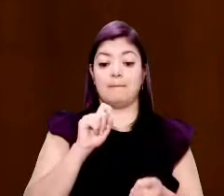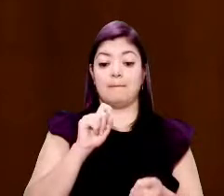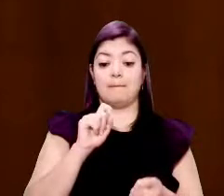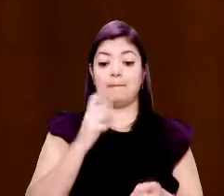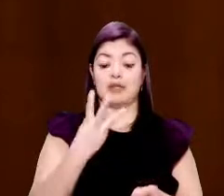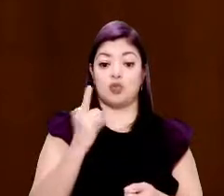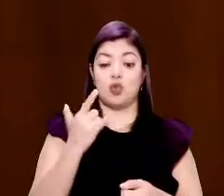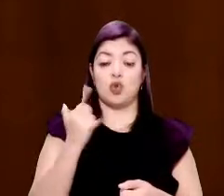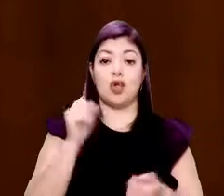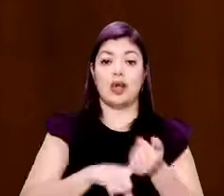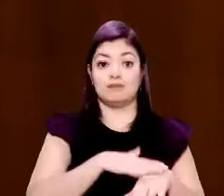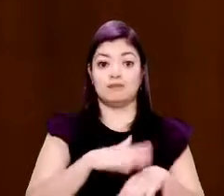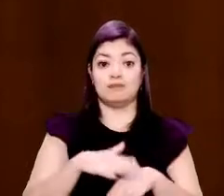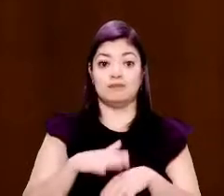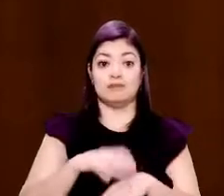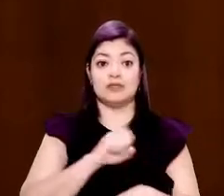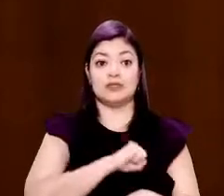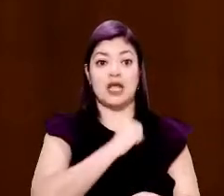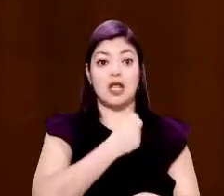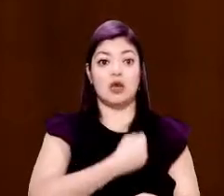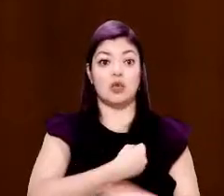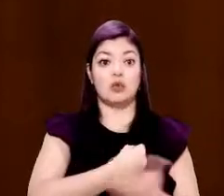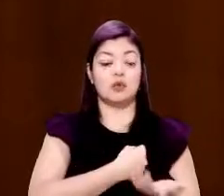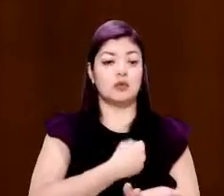una emergencia de salud pública